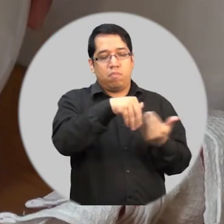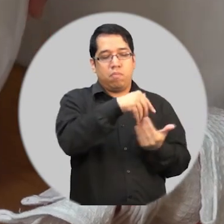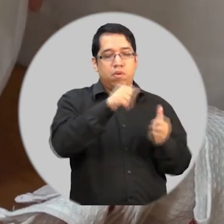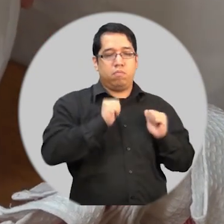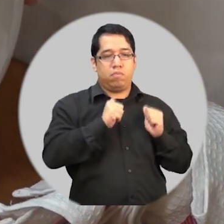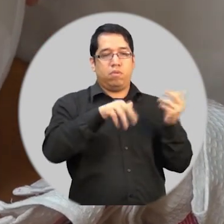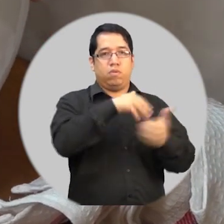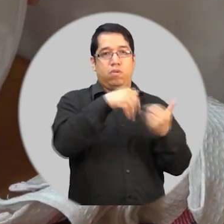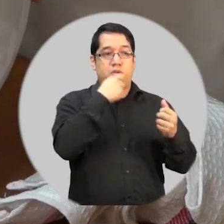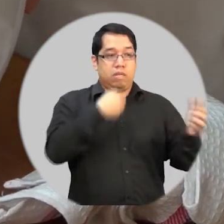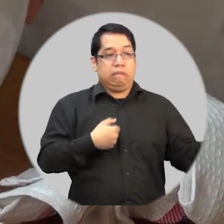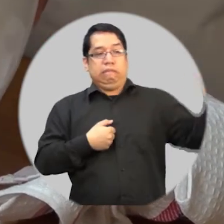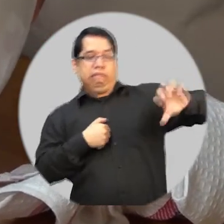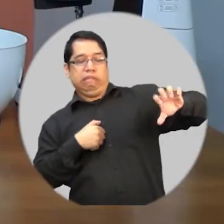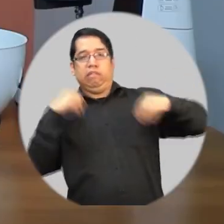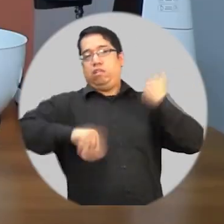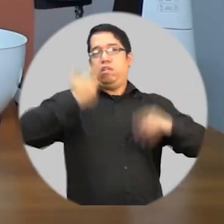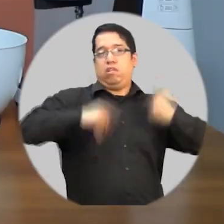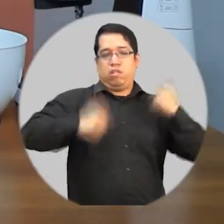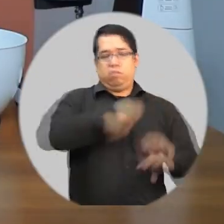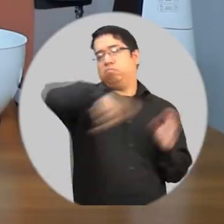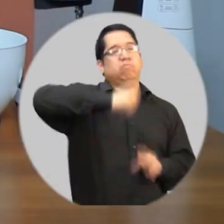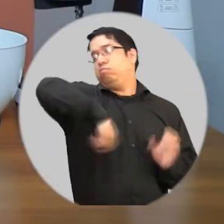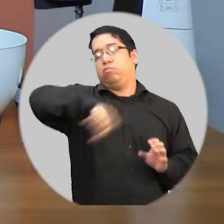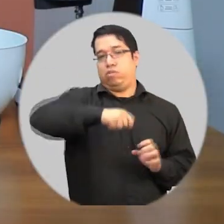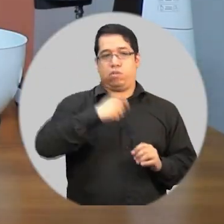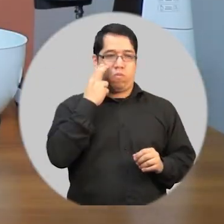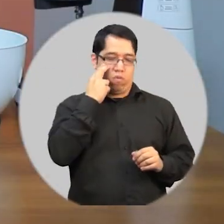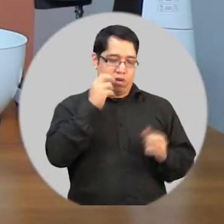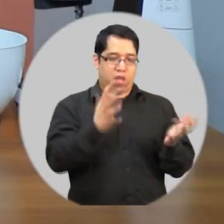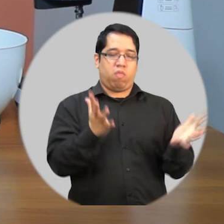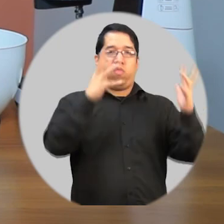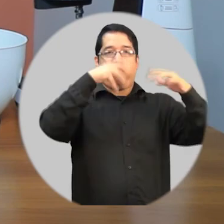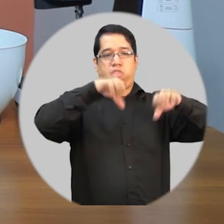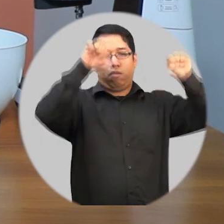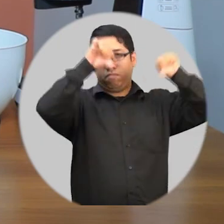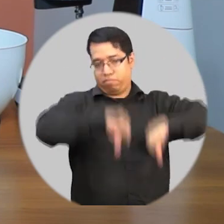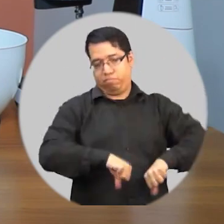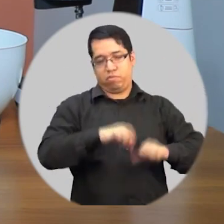En caso de que hagamos toda apurada, así revolviendo mal, puede bajar toda nuestra preparación.